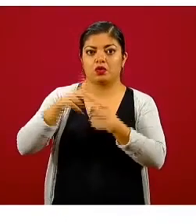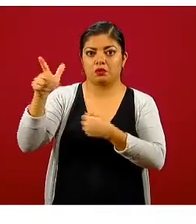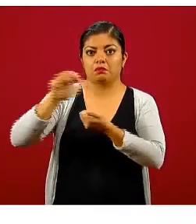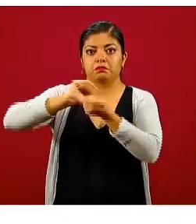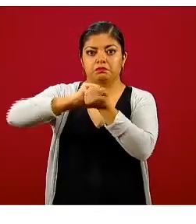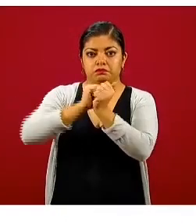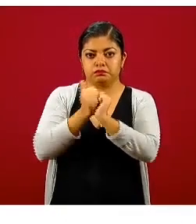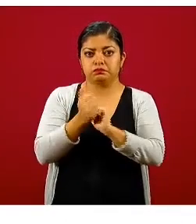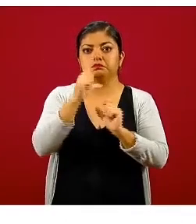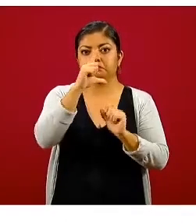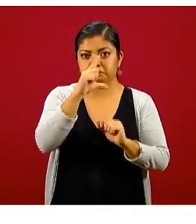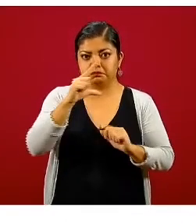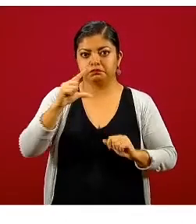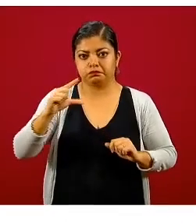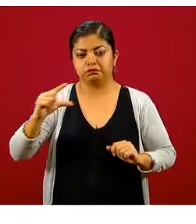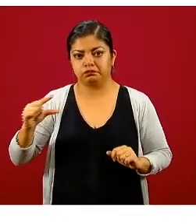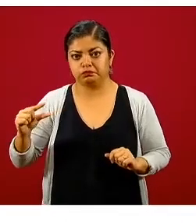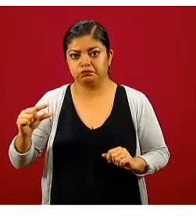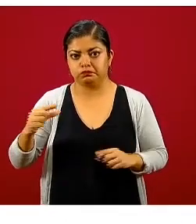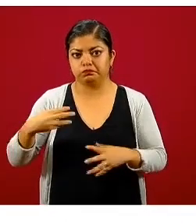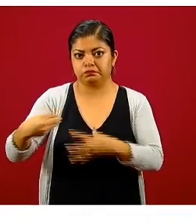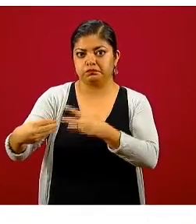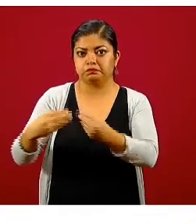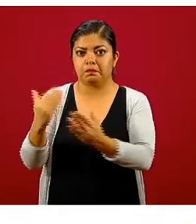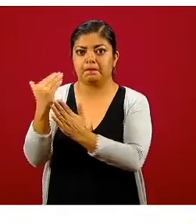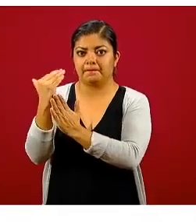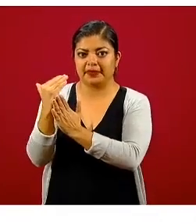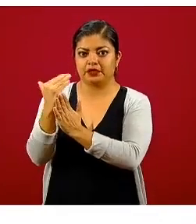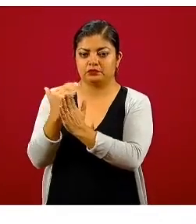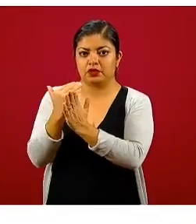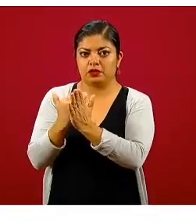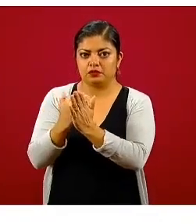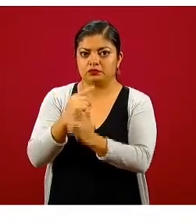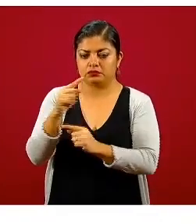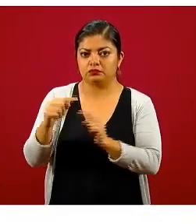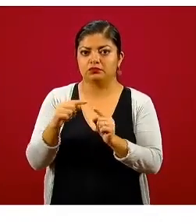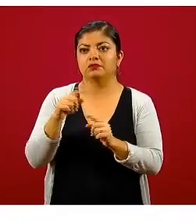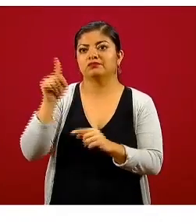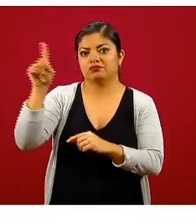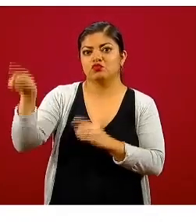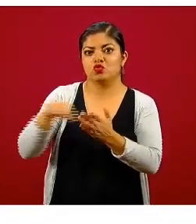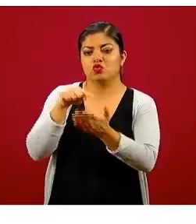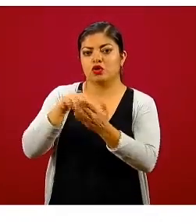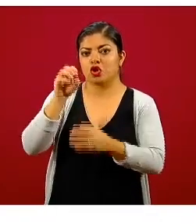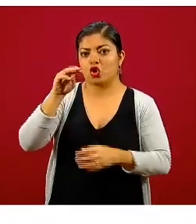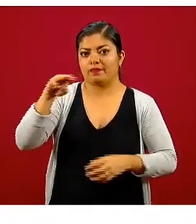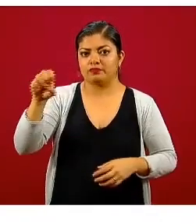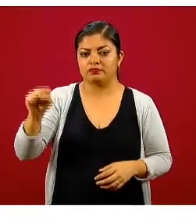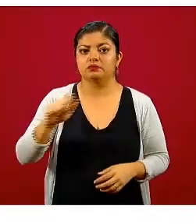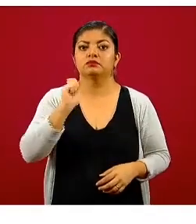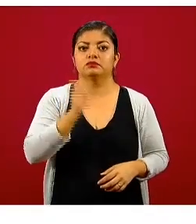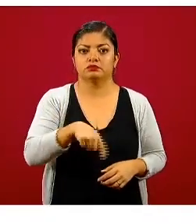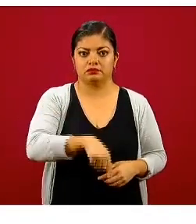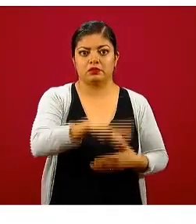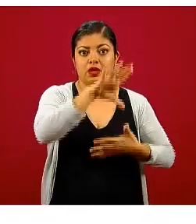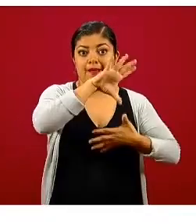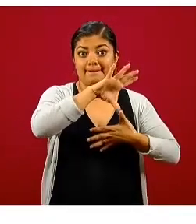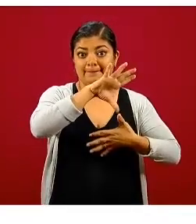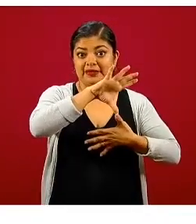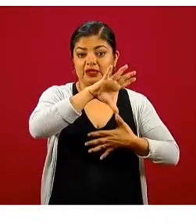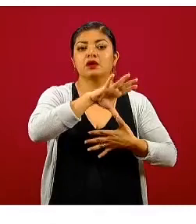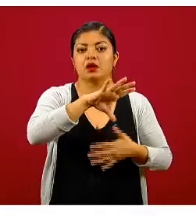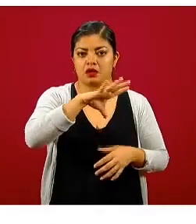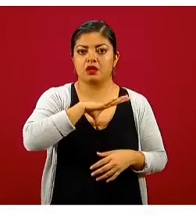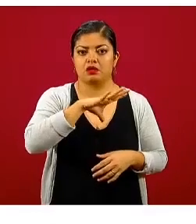va contrayendo más la transmisión en esta región de la OMS, y la región de las Américas se mantiene todavía con